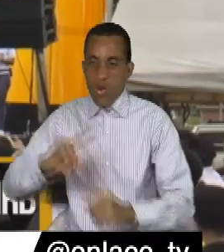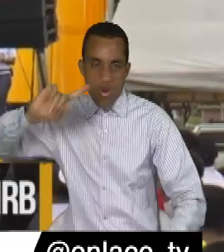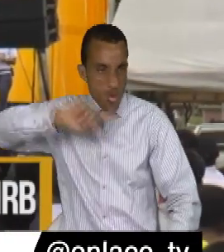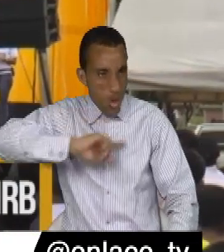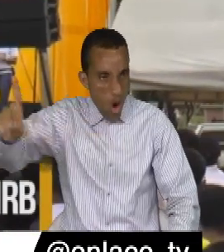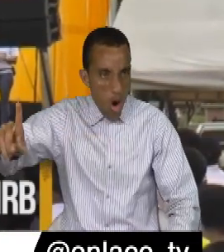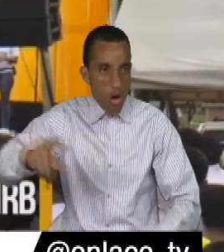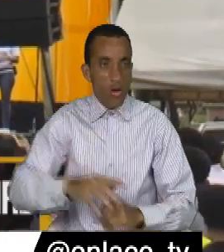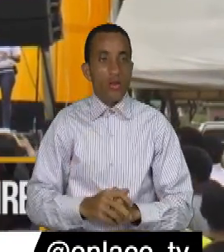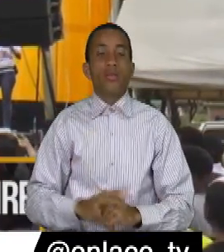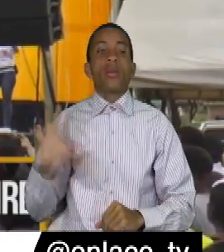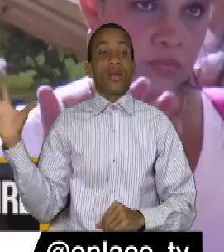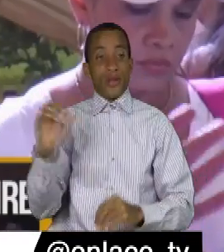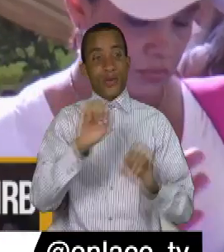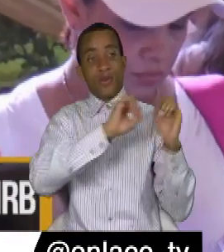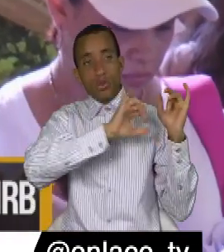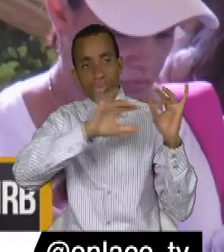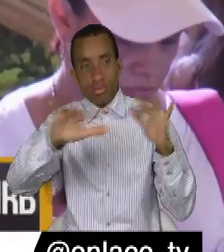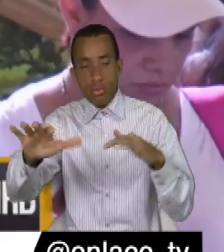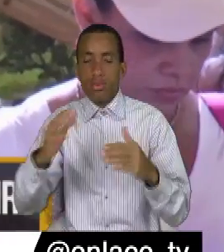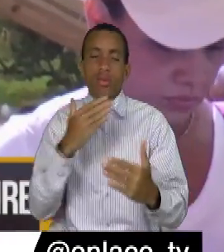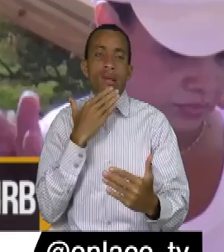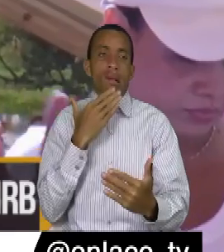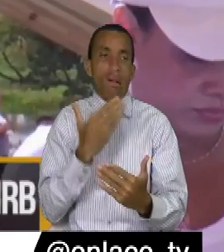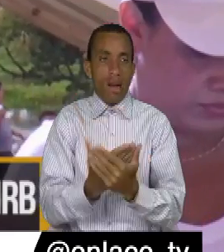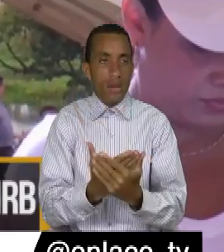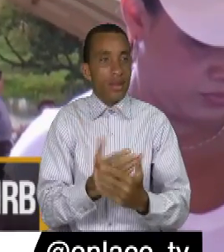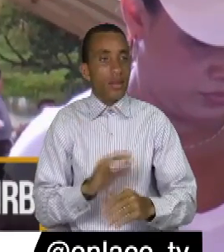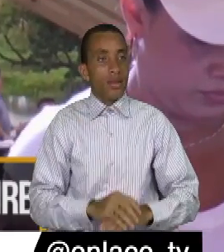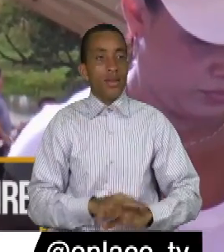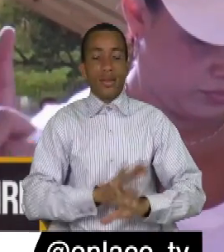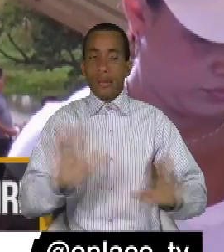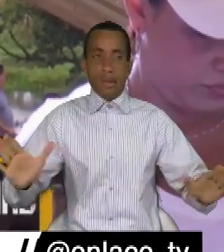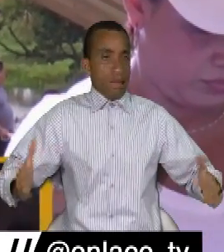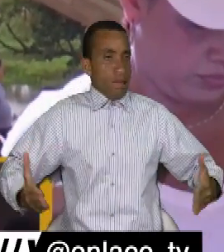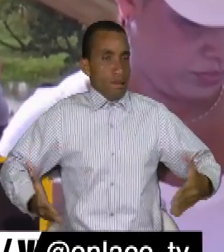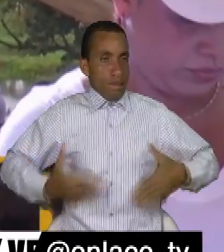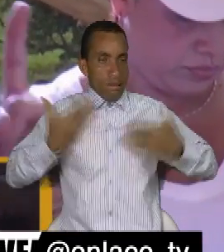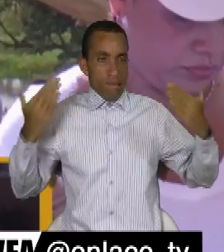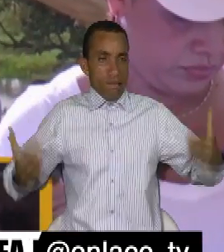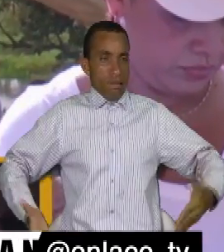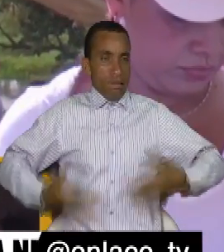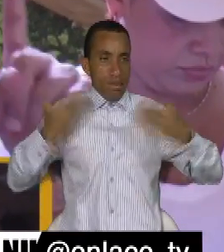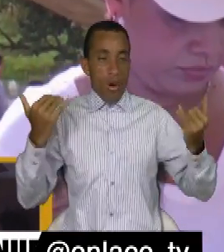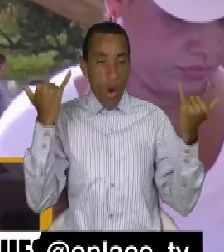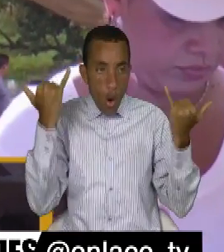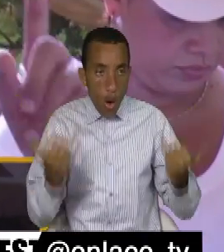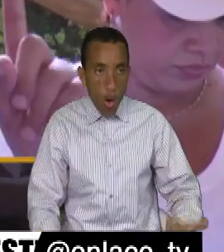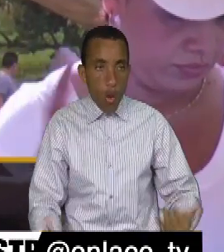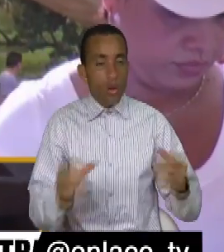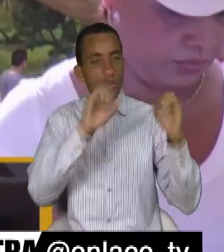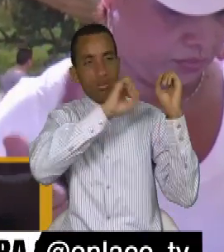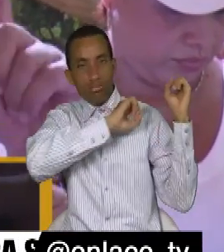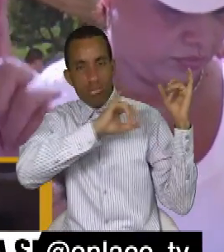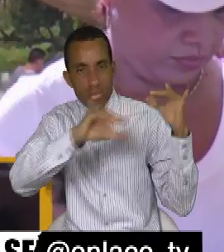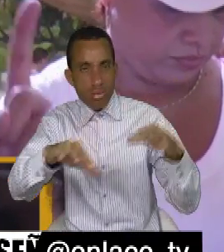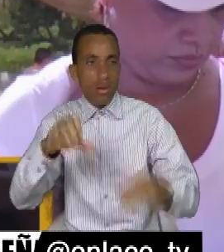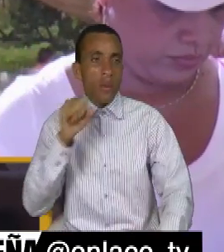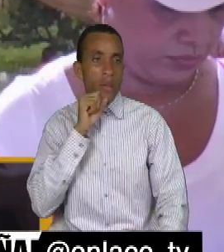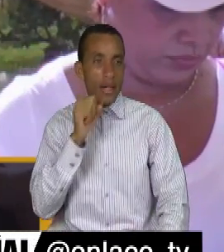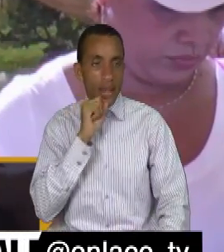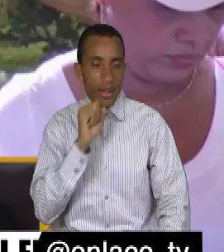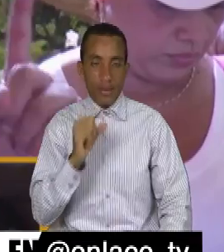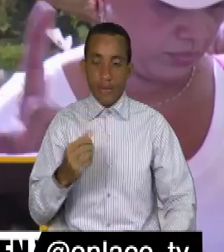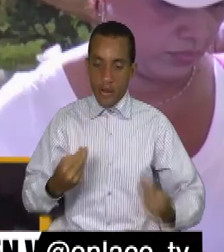agradeció a quienes participaron de esta jornada. Dale las gracias, emocionado. Hoy Barranca salió, los barranqueños, los que